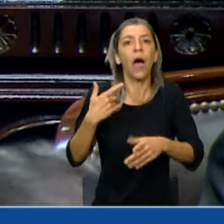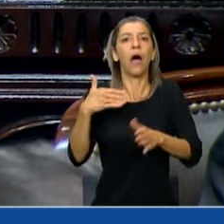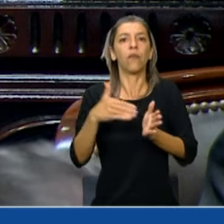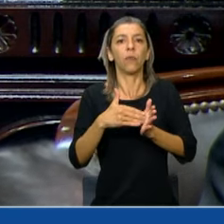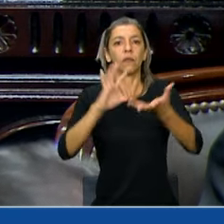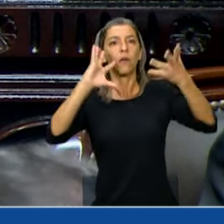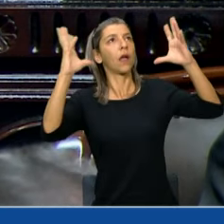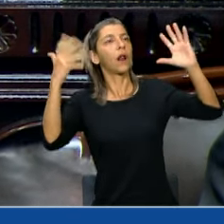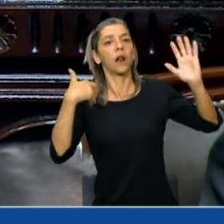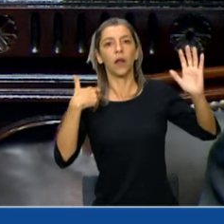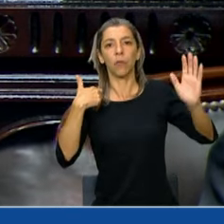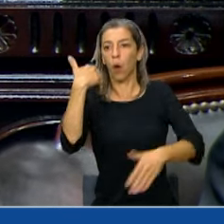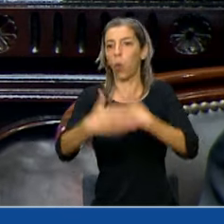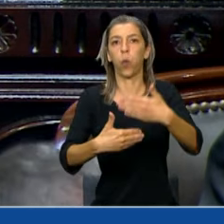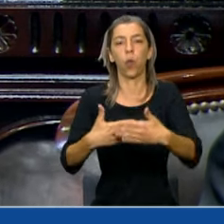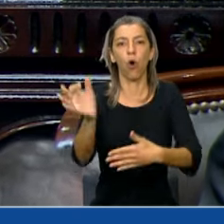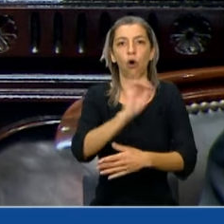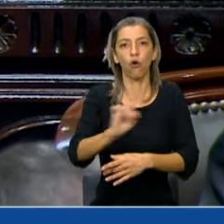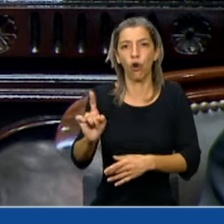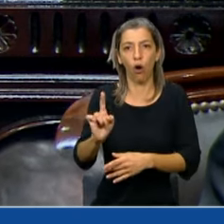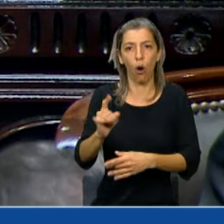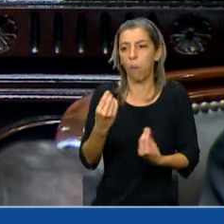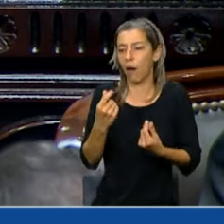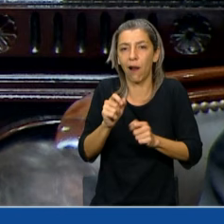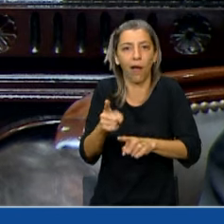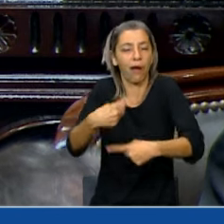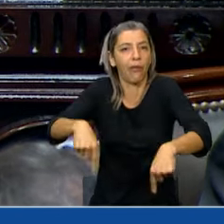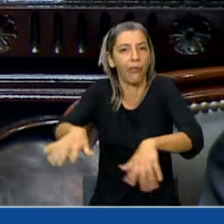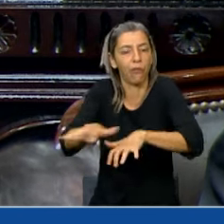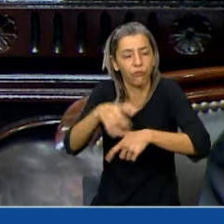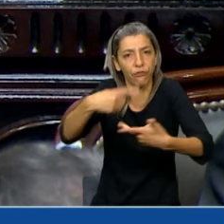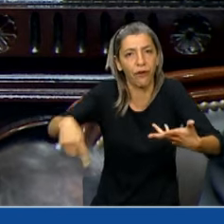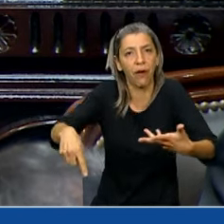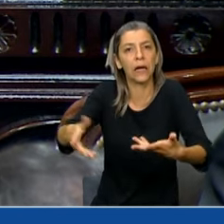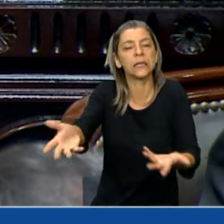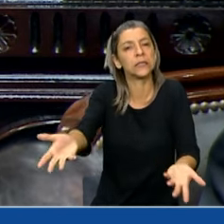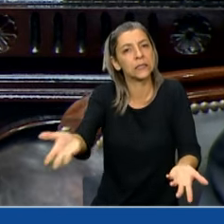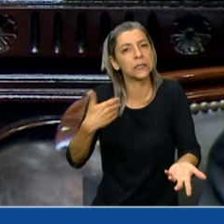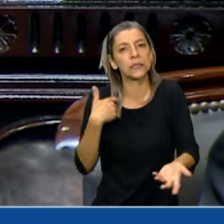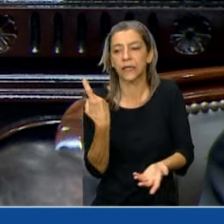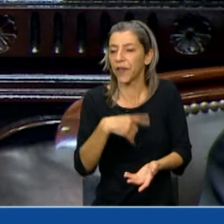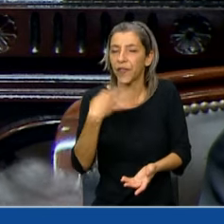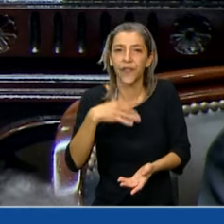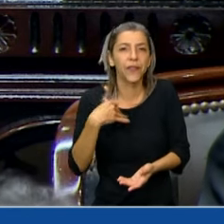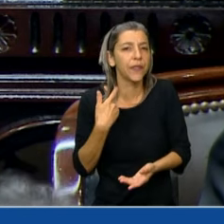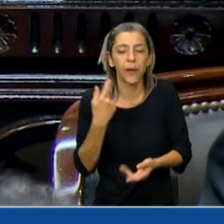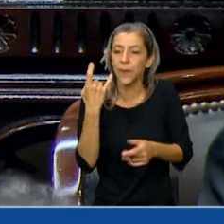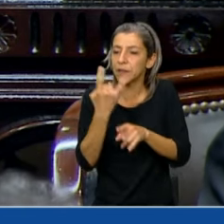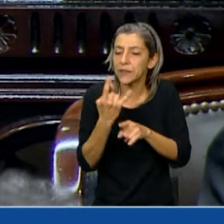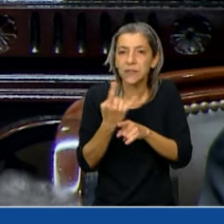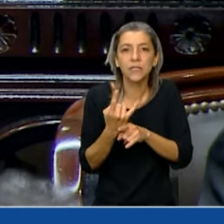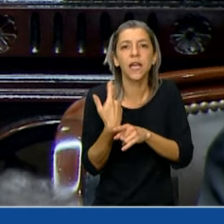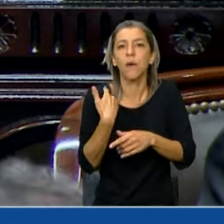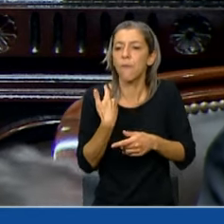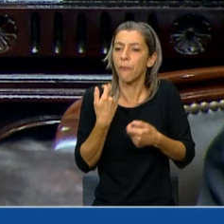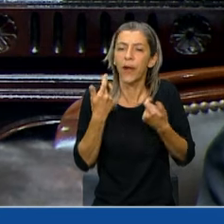clima y también la ausencia de incentivos económicos e institucionales por